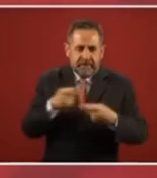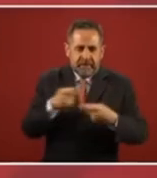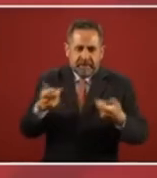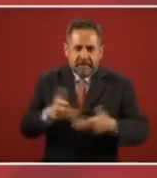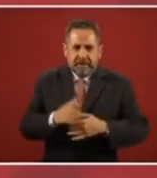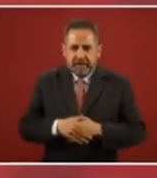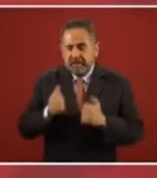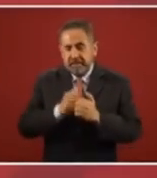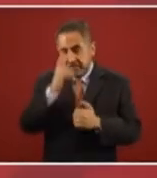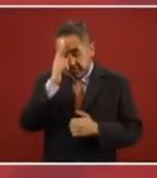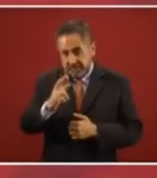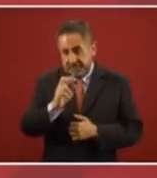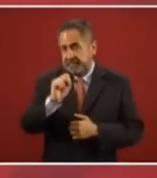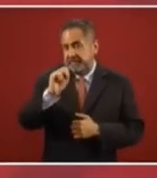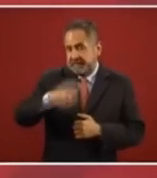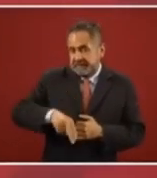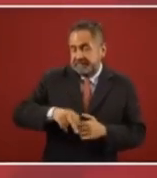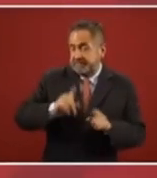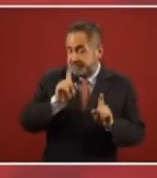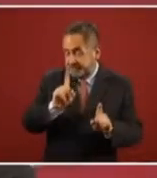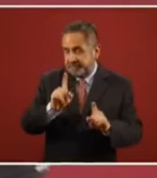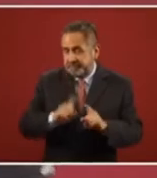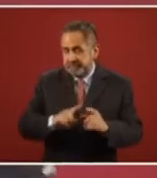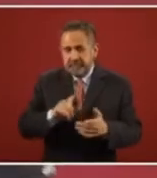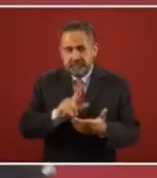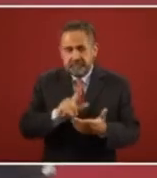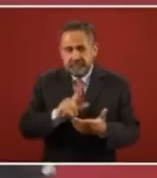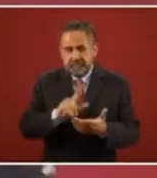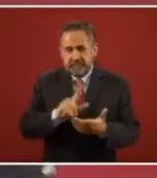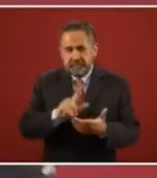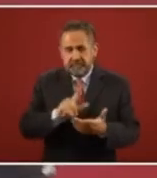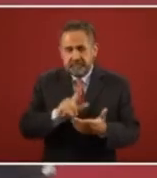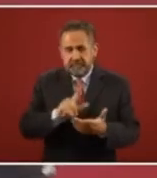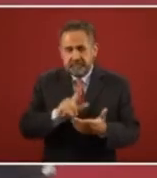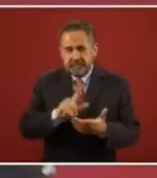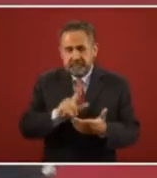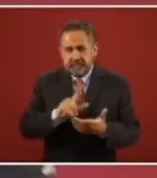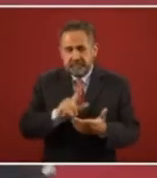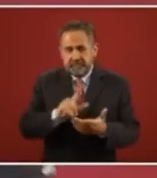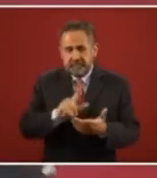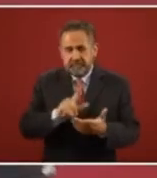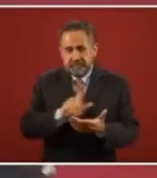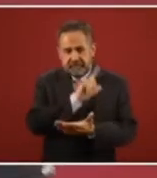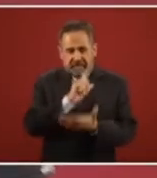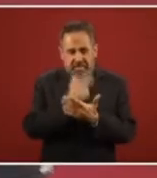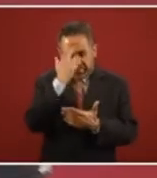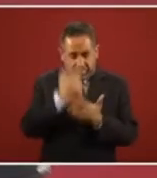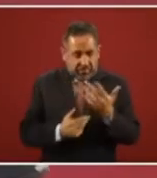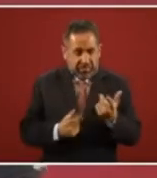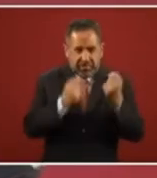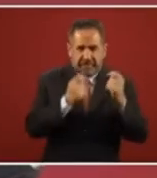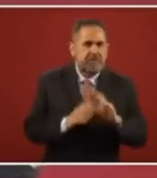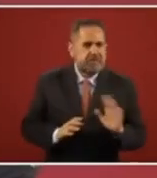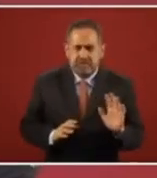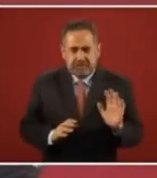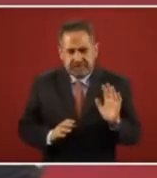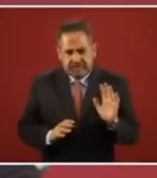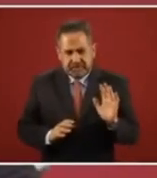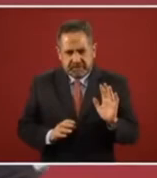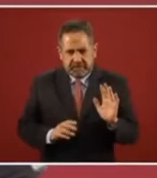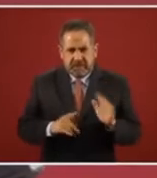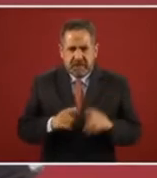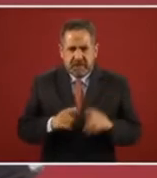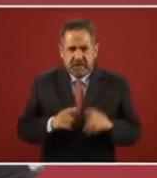sí violan la ley with fire link del agua sin